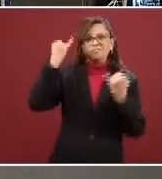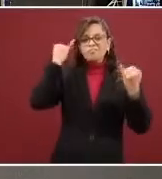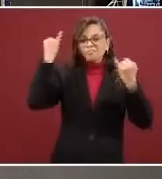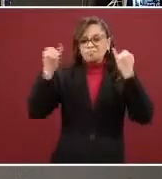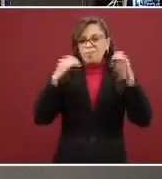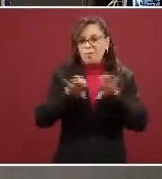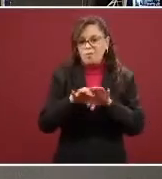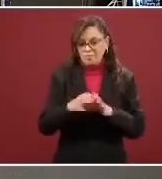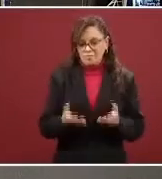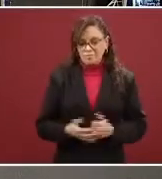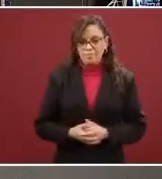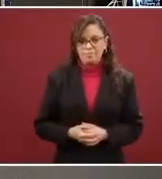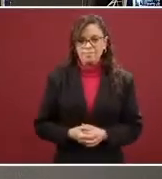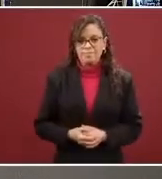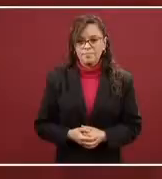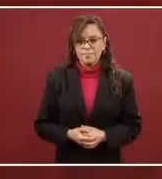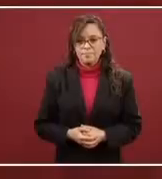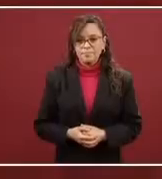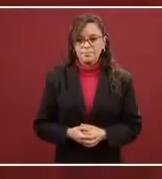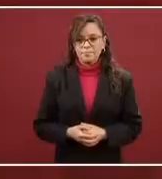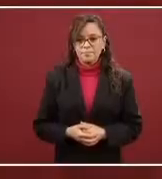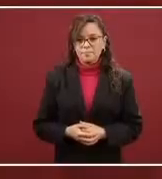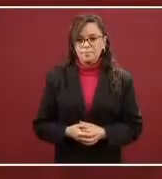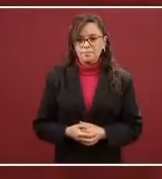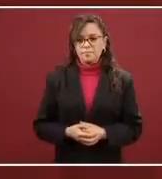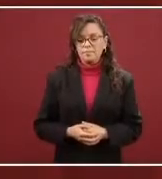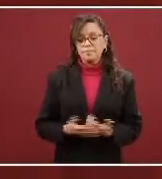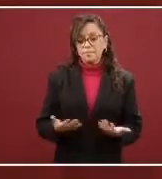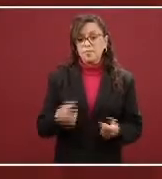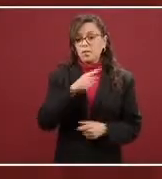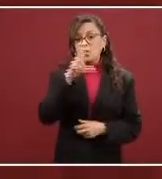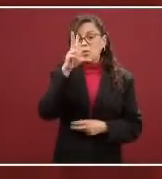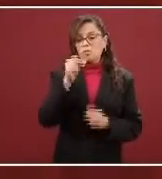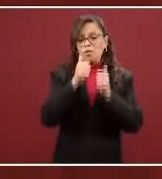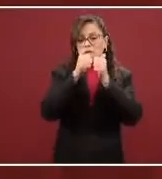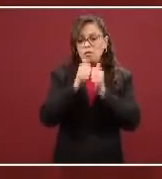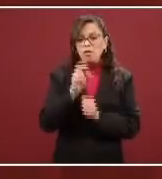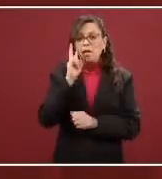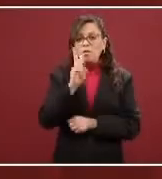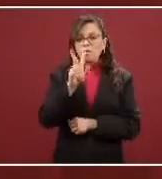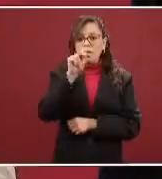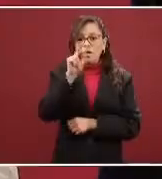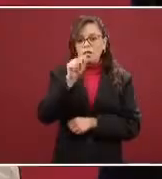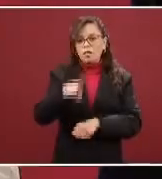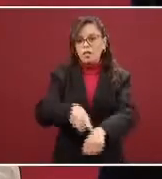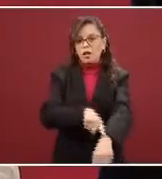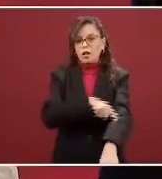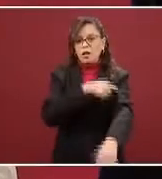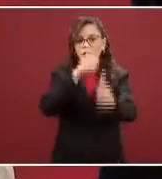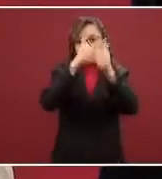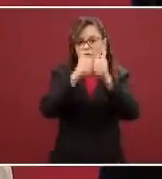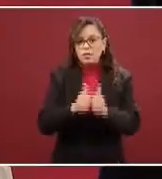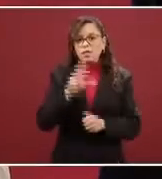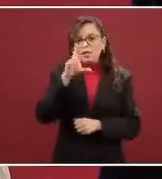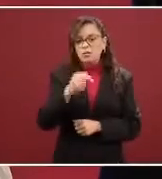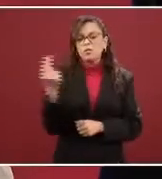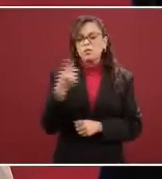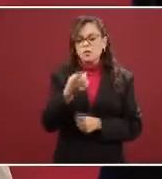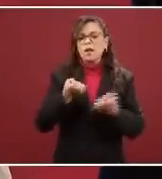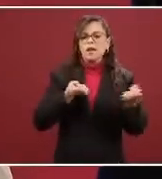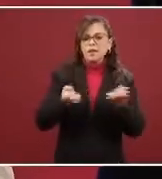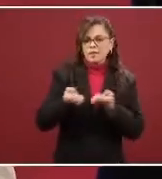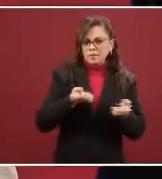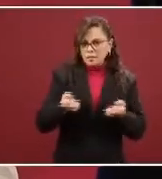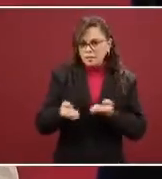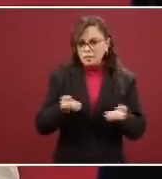no mantenerse viendo la televisión por largos periodos, sino mantenerse también activo, realizar ejercicio, mantenerse